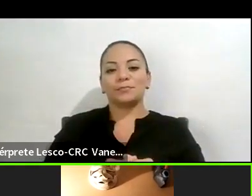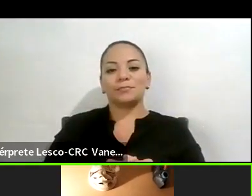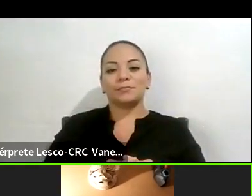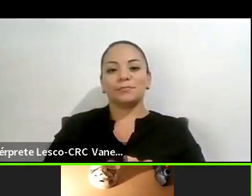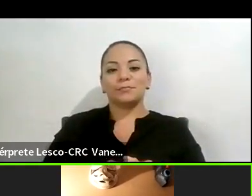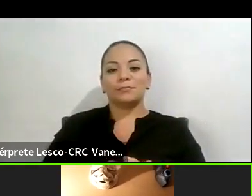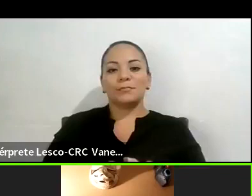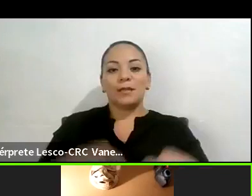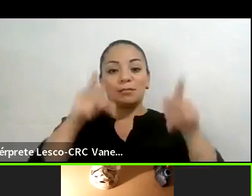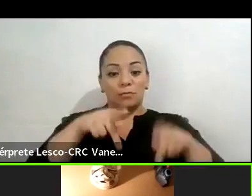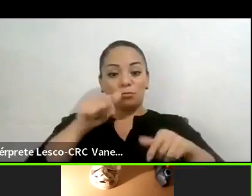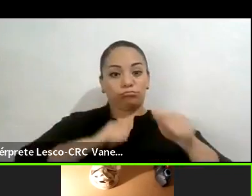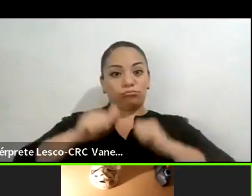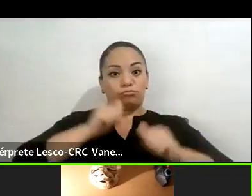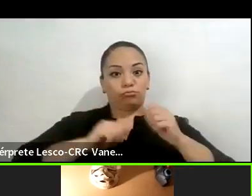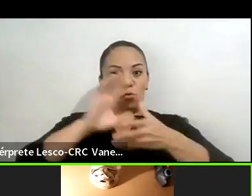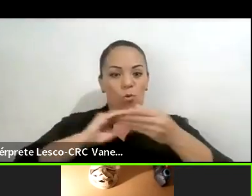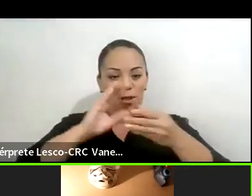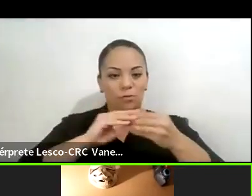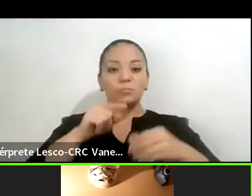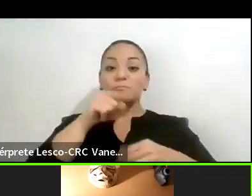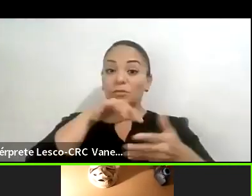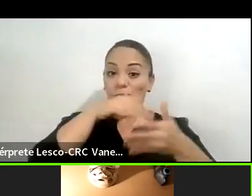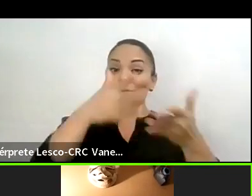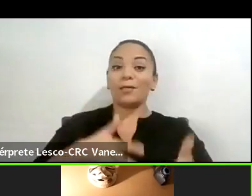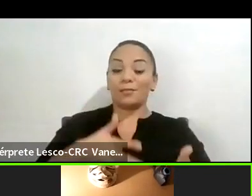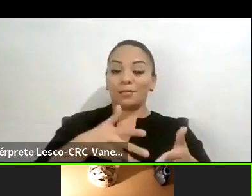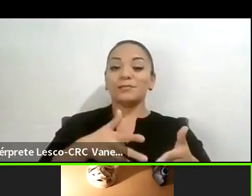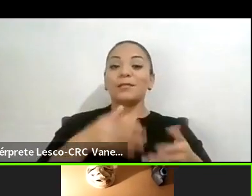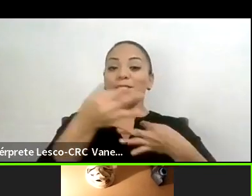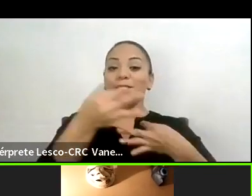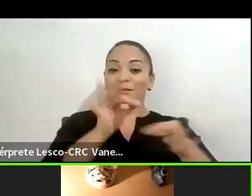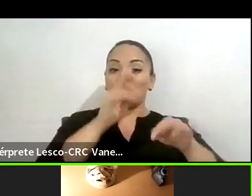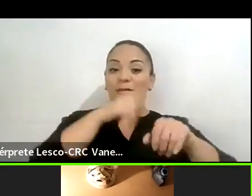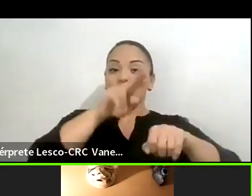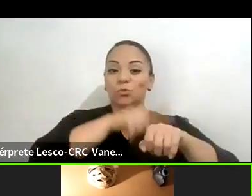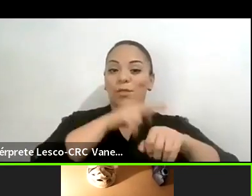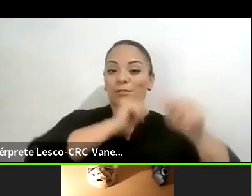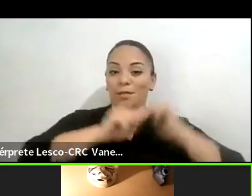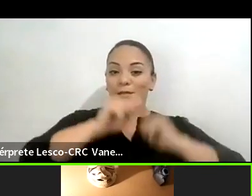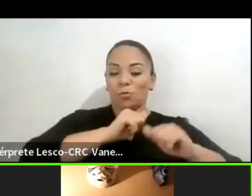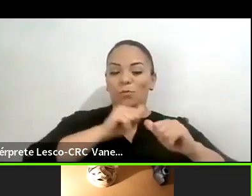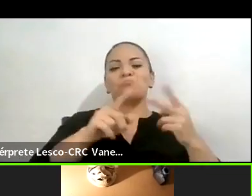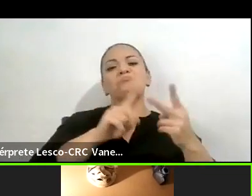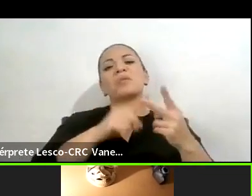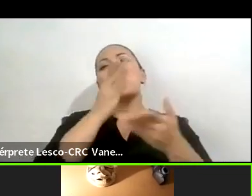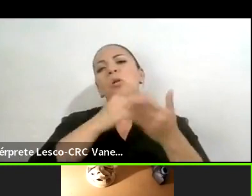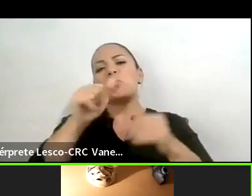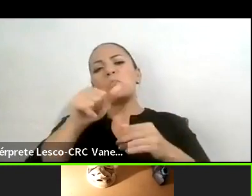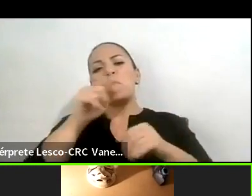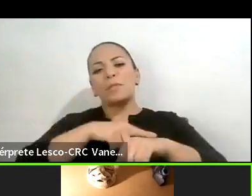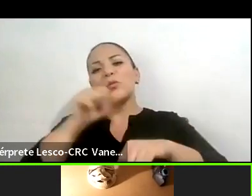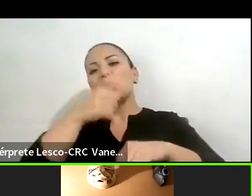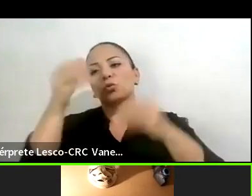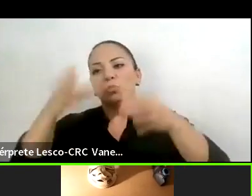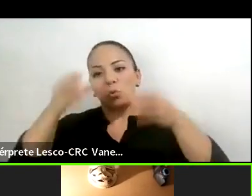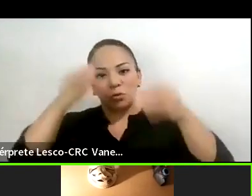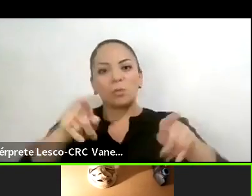de esos cuentos fueron estudiantes del Taller Nacional de Teatro, en algún momento también nos colaboraron algunos otros profesores.